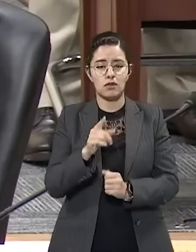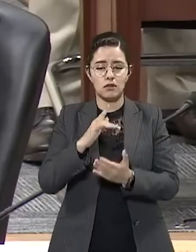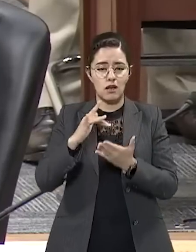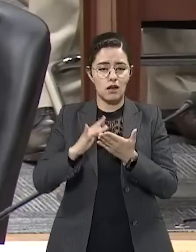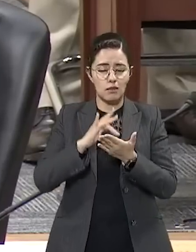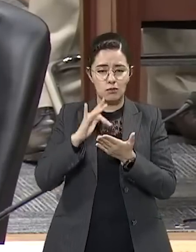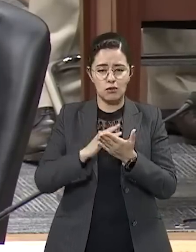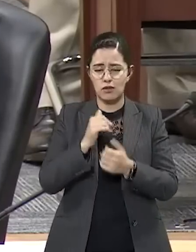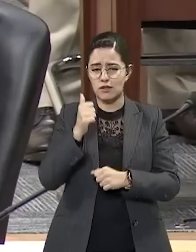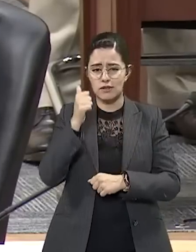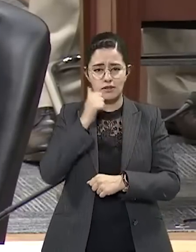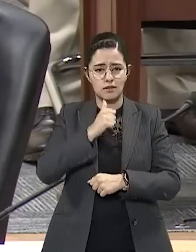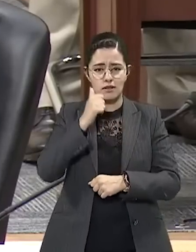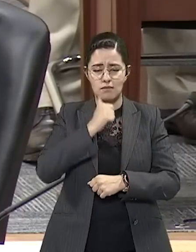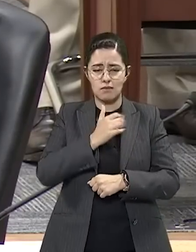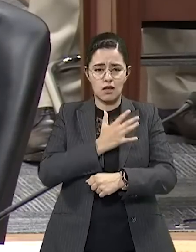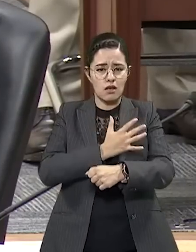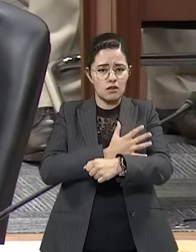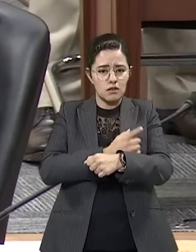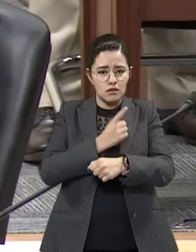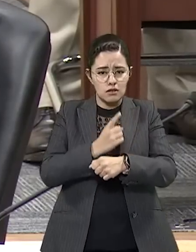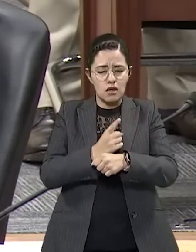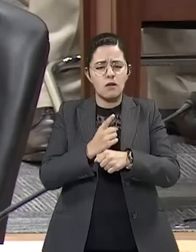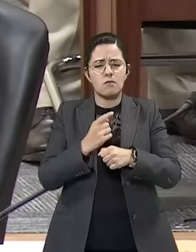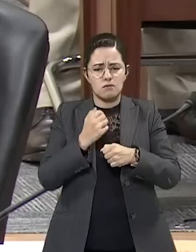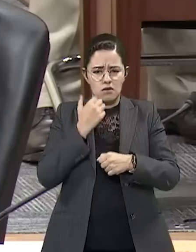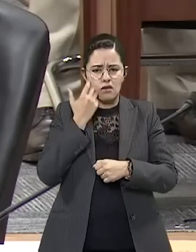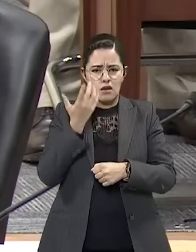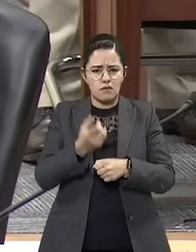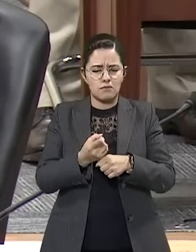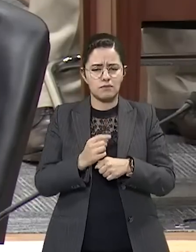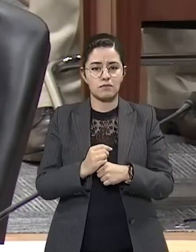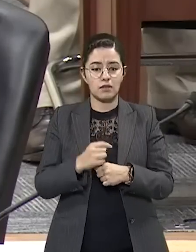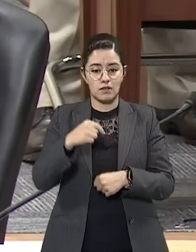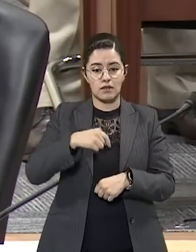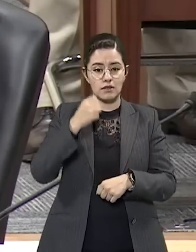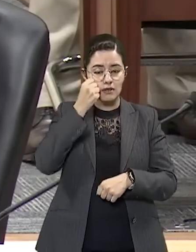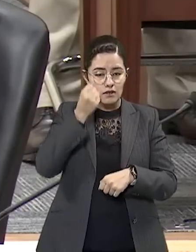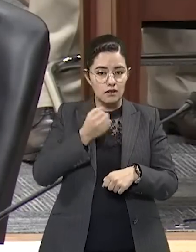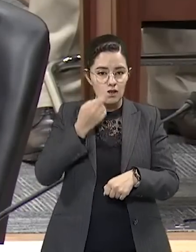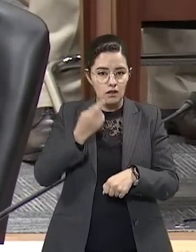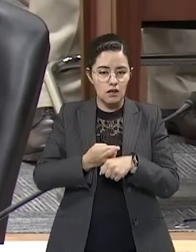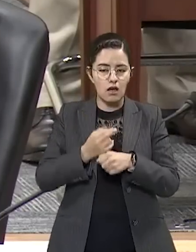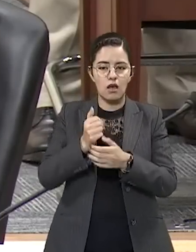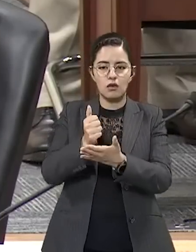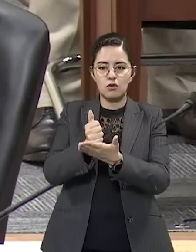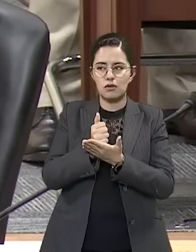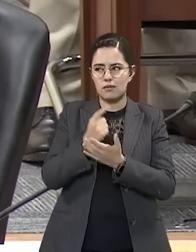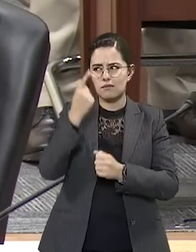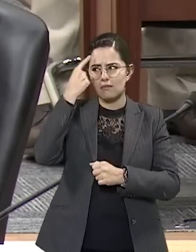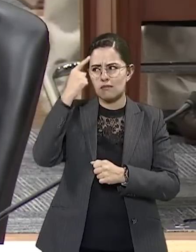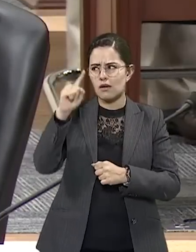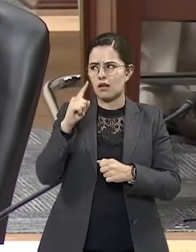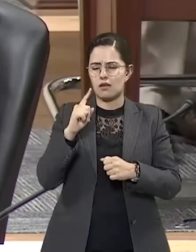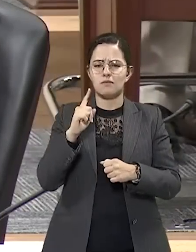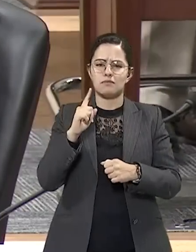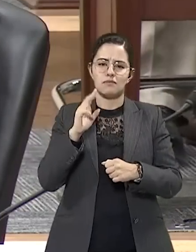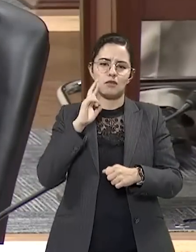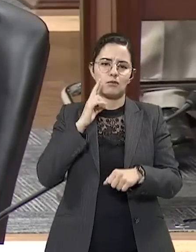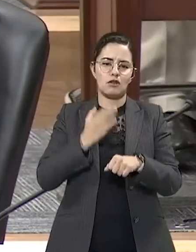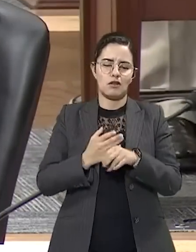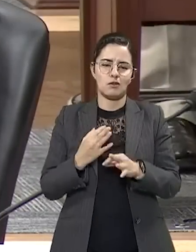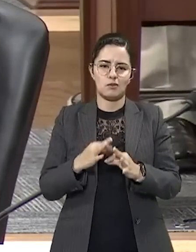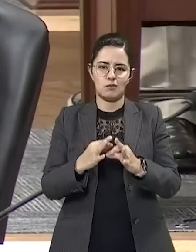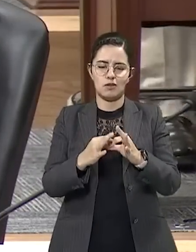franca y abierta en todo momento la secretaría ejecutiva no hubiera sido capaz de cumplir con su encomienda ustedes hicieron